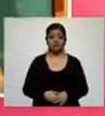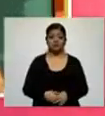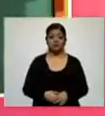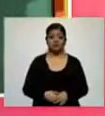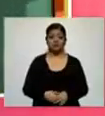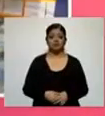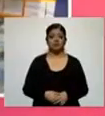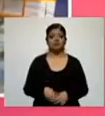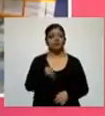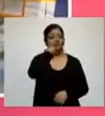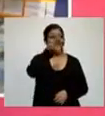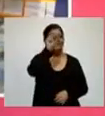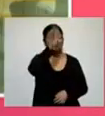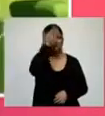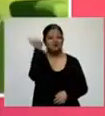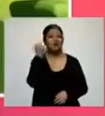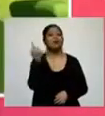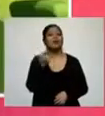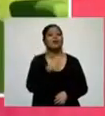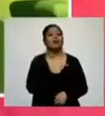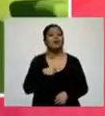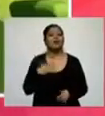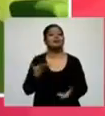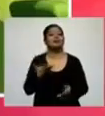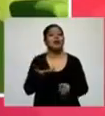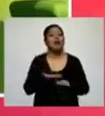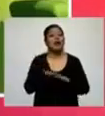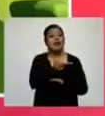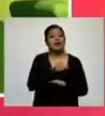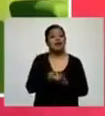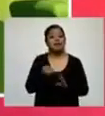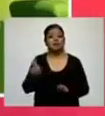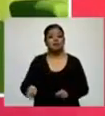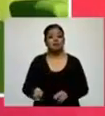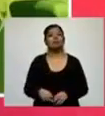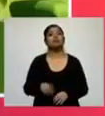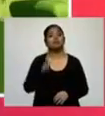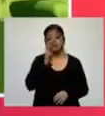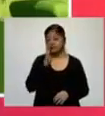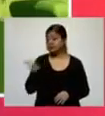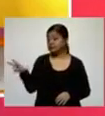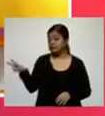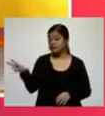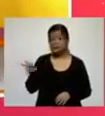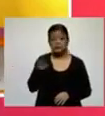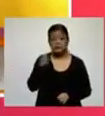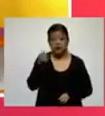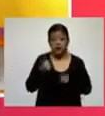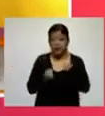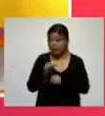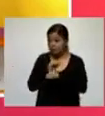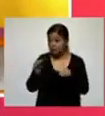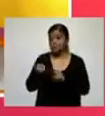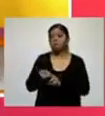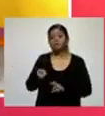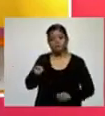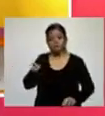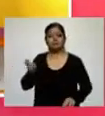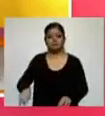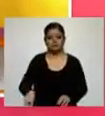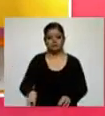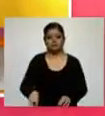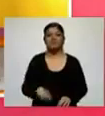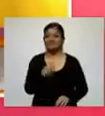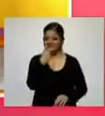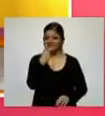¿A que no sabéis qué tenéis que hacer antes de bajar de un coche? ¡Mirad que no venga otro coche! Eso es. Pero